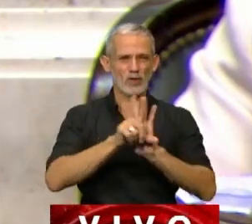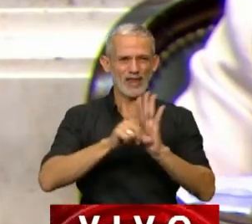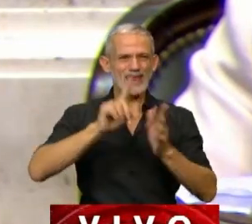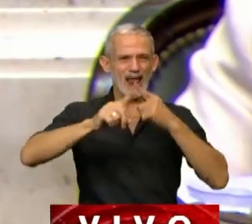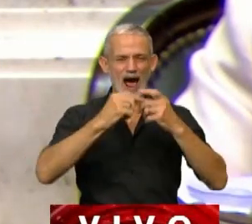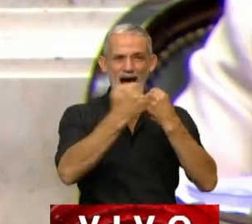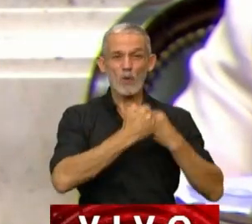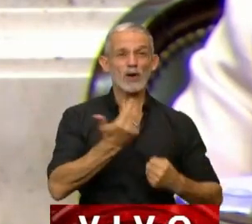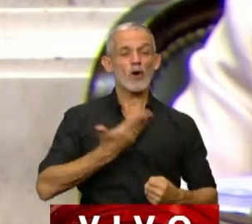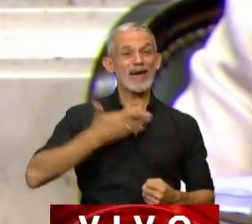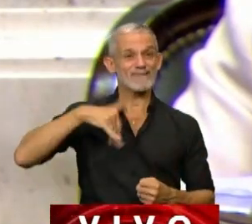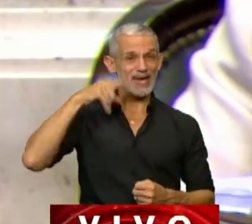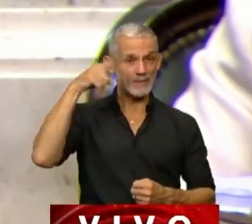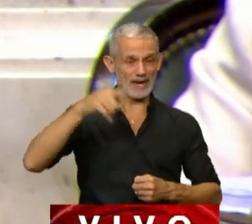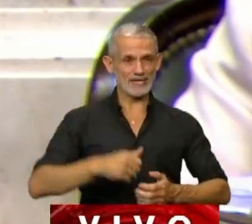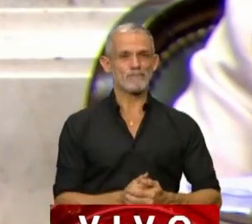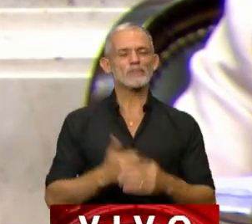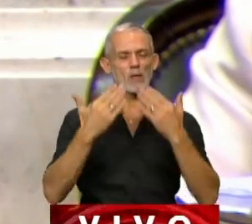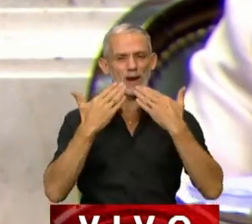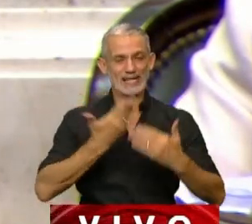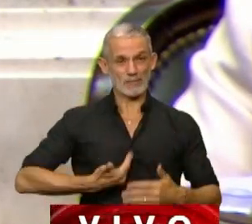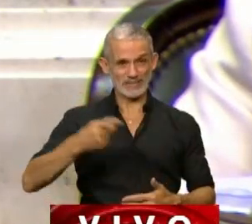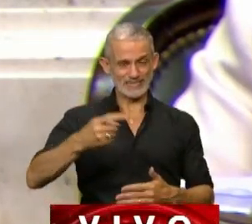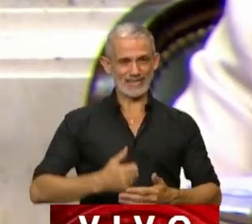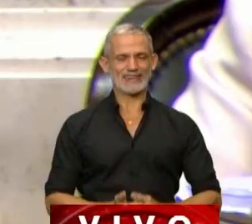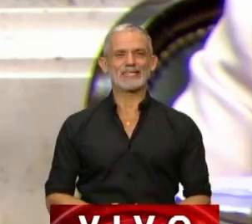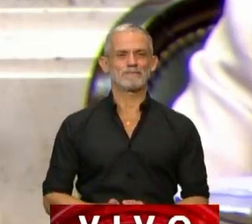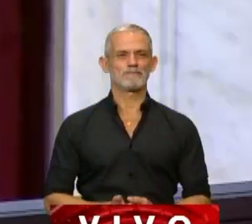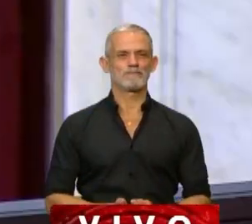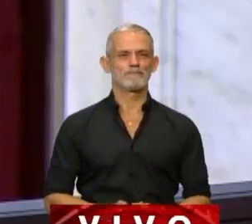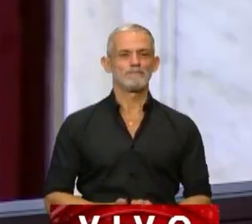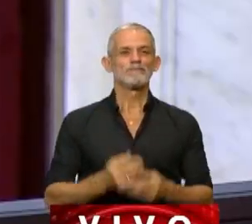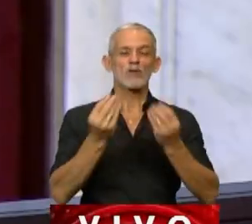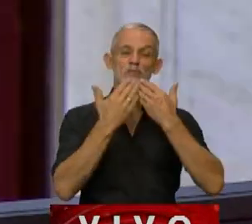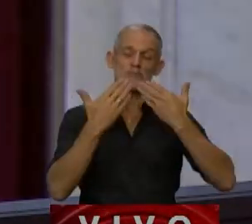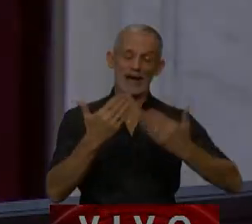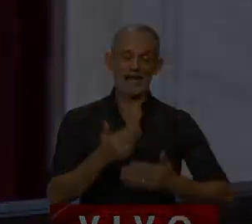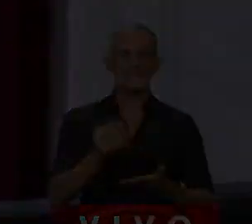este acuerdo con el Fondo Monetario Internacional. Gracias, señor presidente. Muchas gracias.